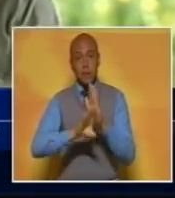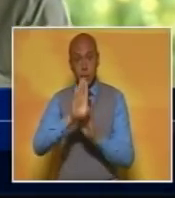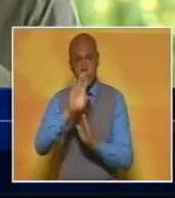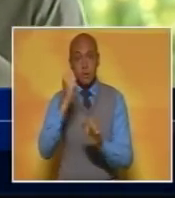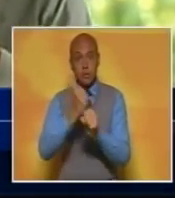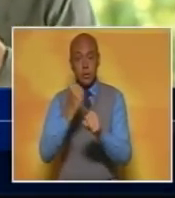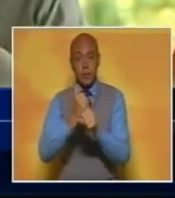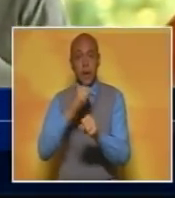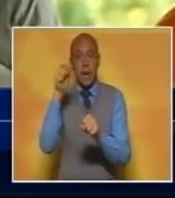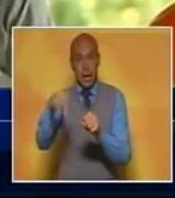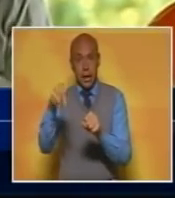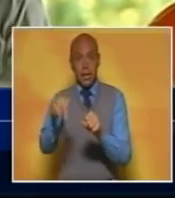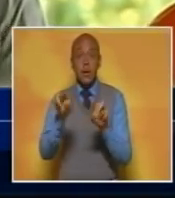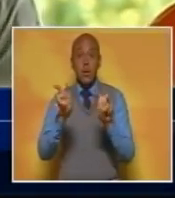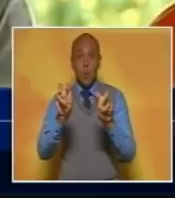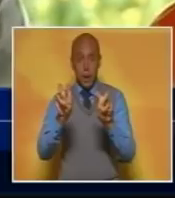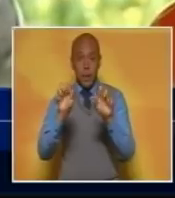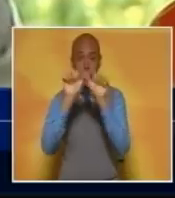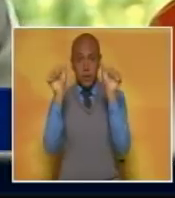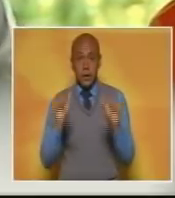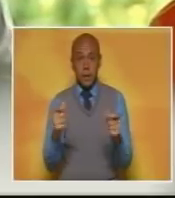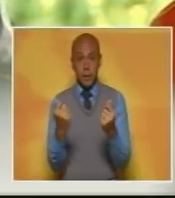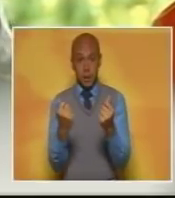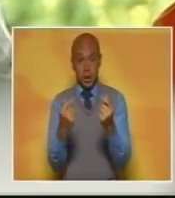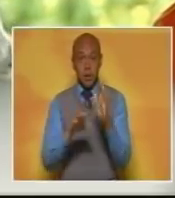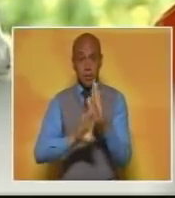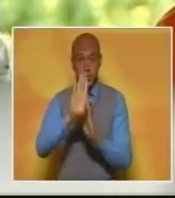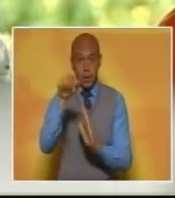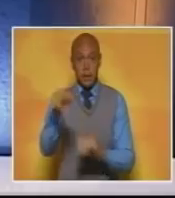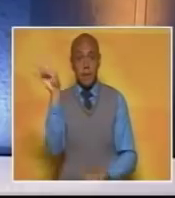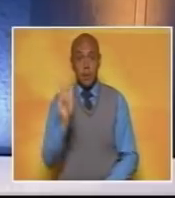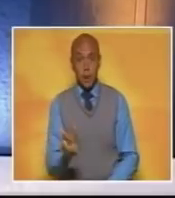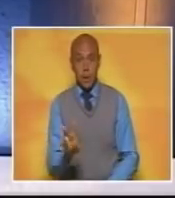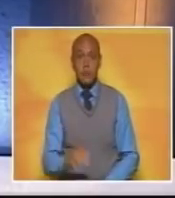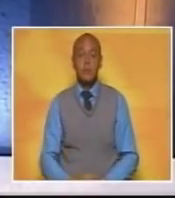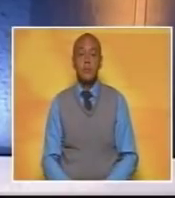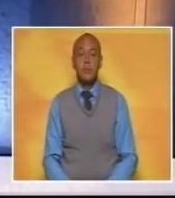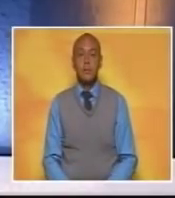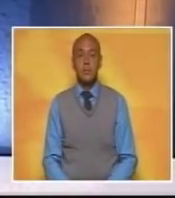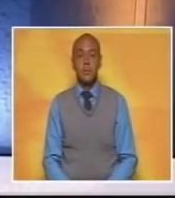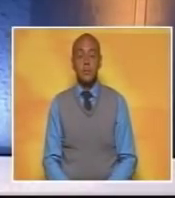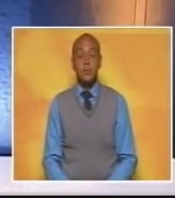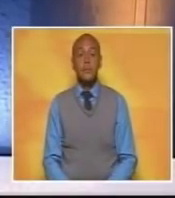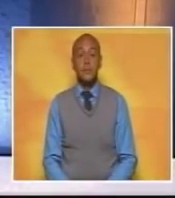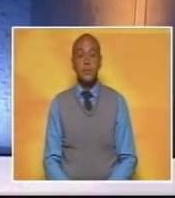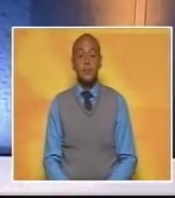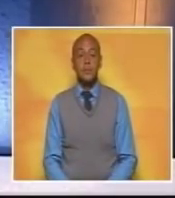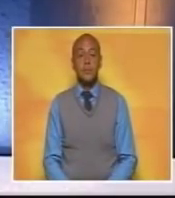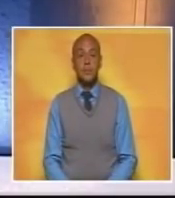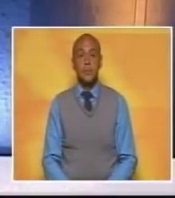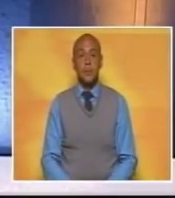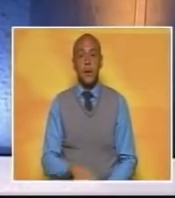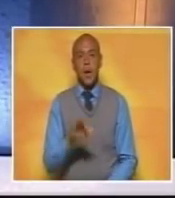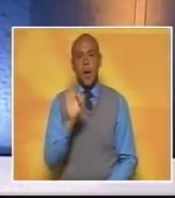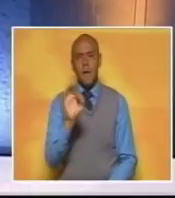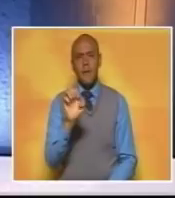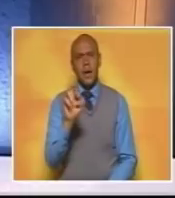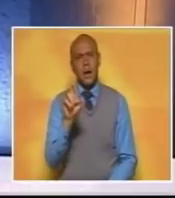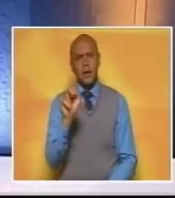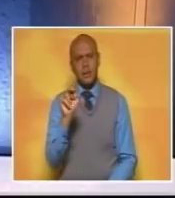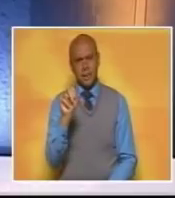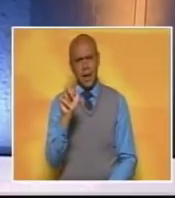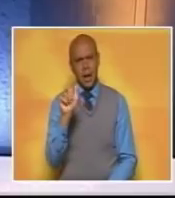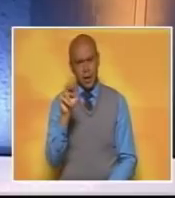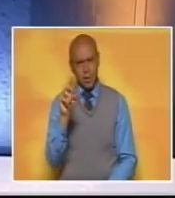económico del país, esto como medida para elevar los niveles de producción. Fernando Martínez Motola, quien fue integrante